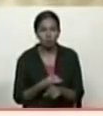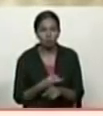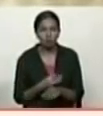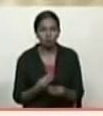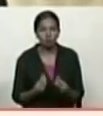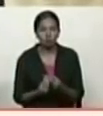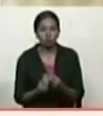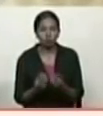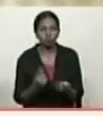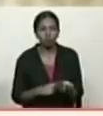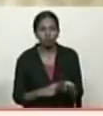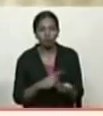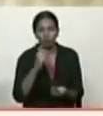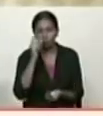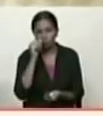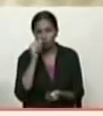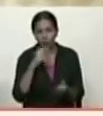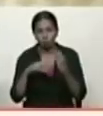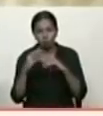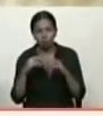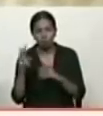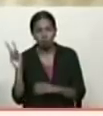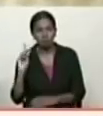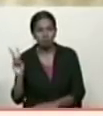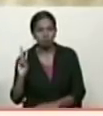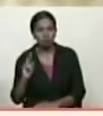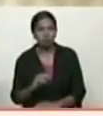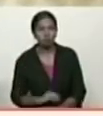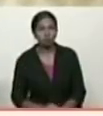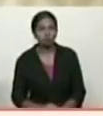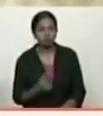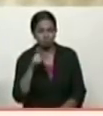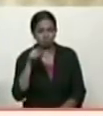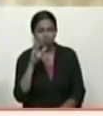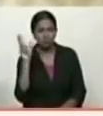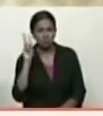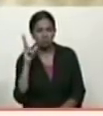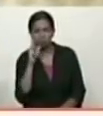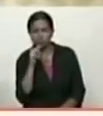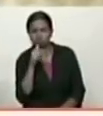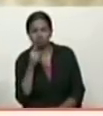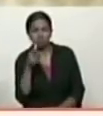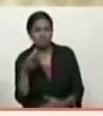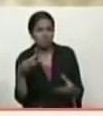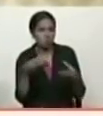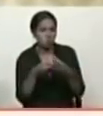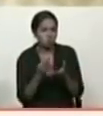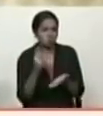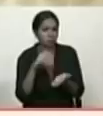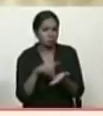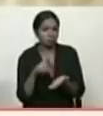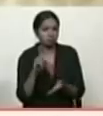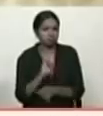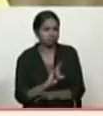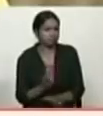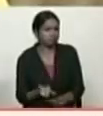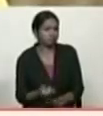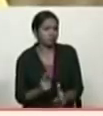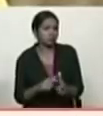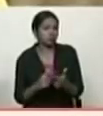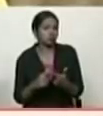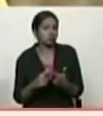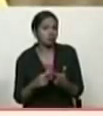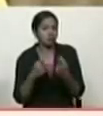hermanos, que se comuniquen con Venezuela. Ahí no está Venezuela, en esas reuniones, en esa o en cualquiera otra que se